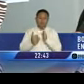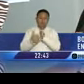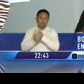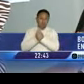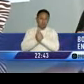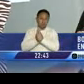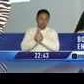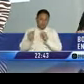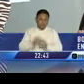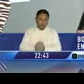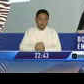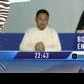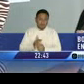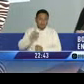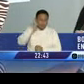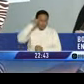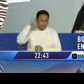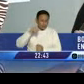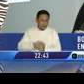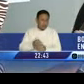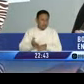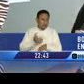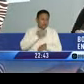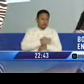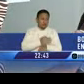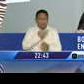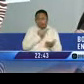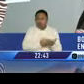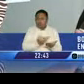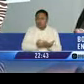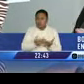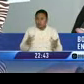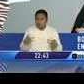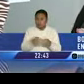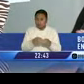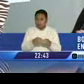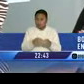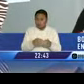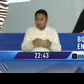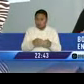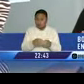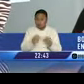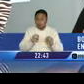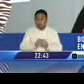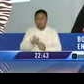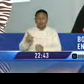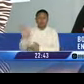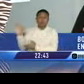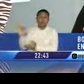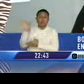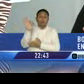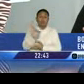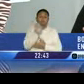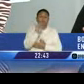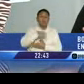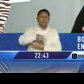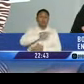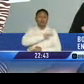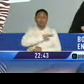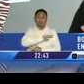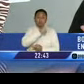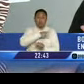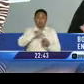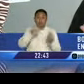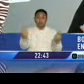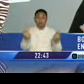capacitación. Y recuerda usted que cuando tuvimos alguna reunión acá con la comisión, vinieron representantes de los gobiernos autónomos descentralizados